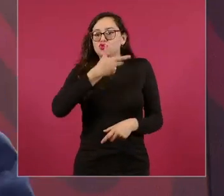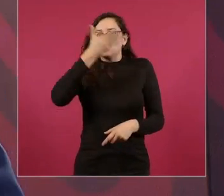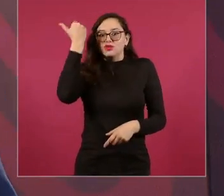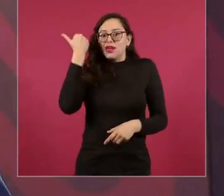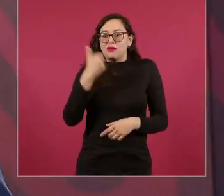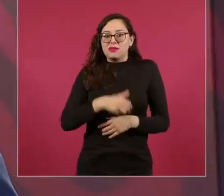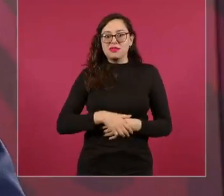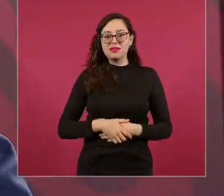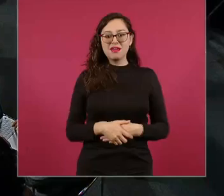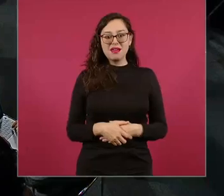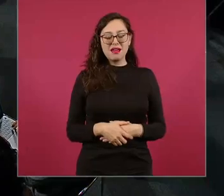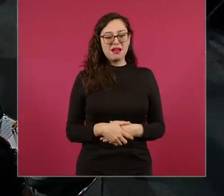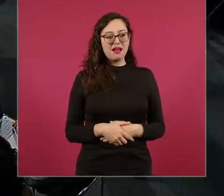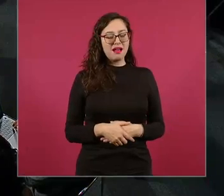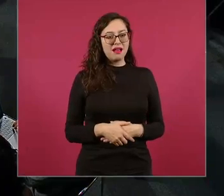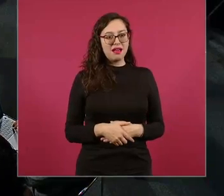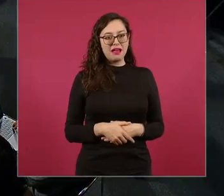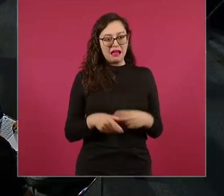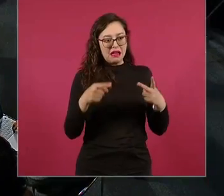aquí me pasaba.